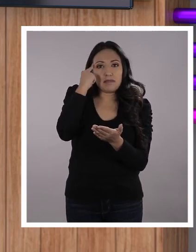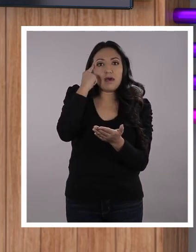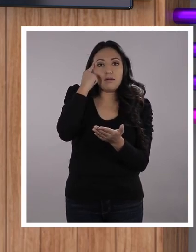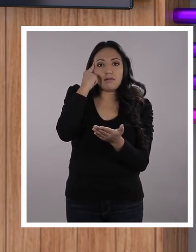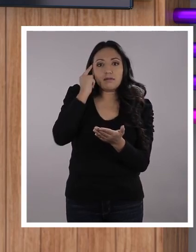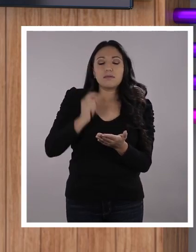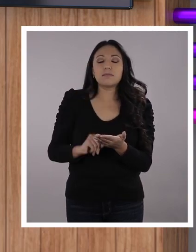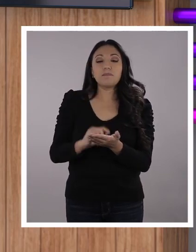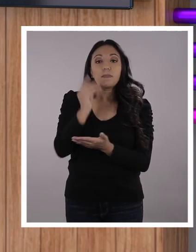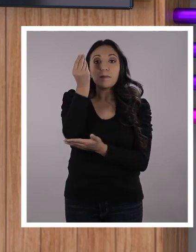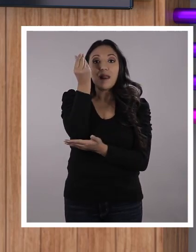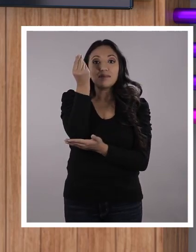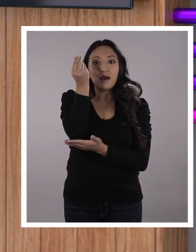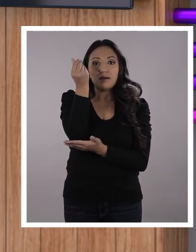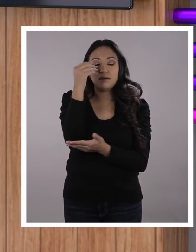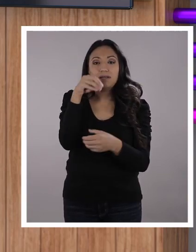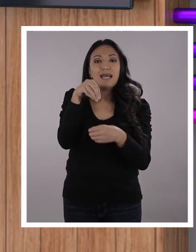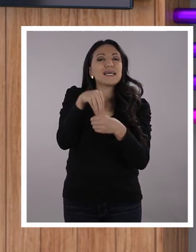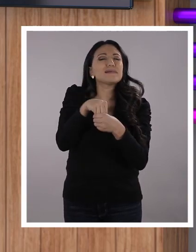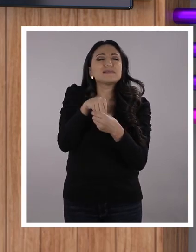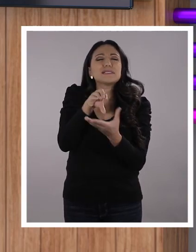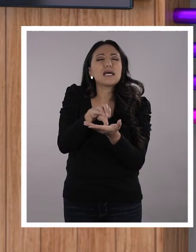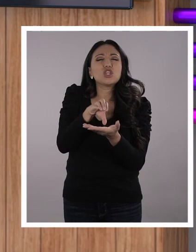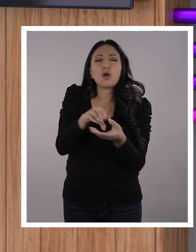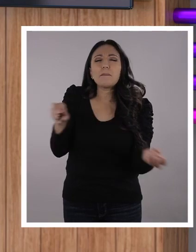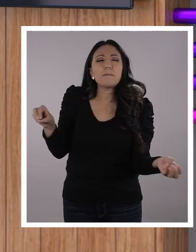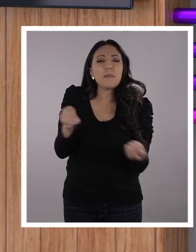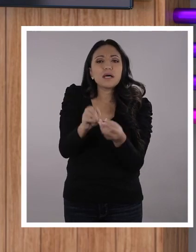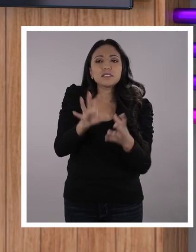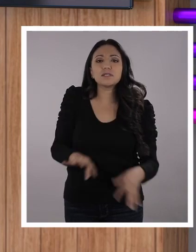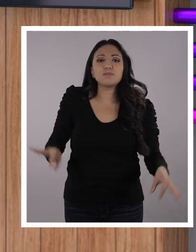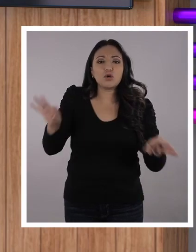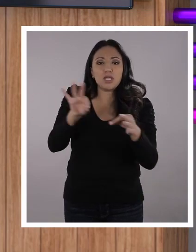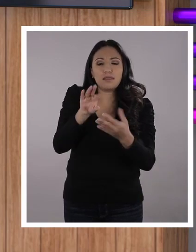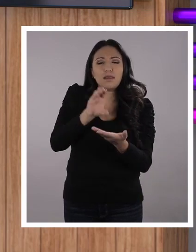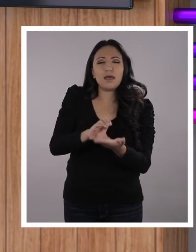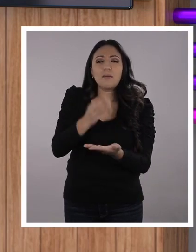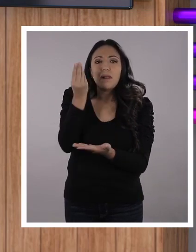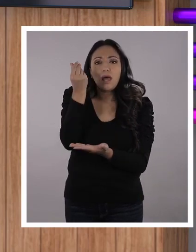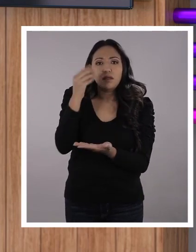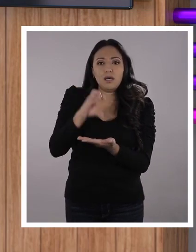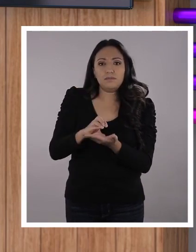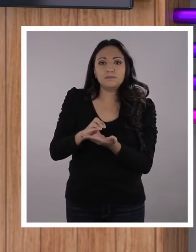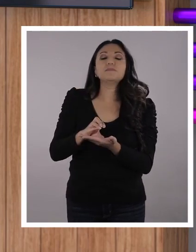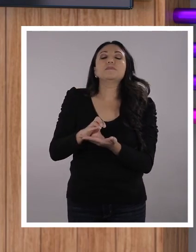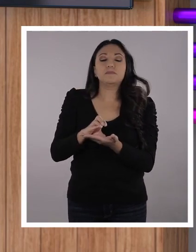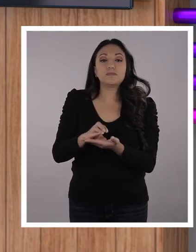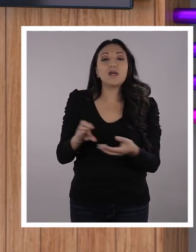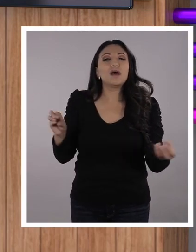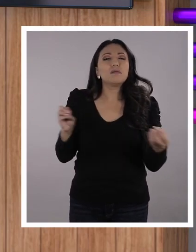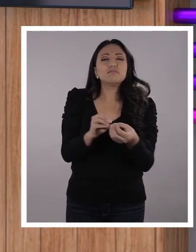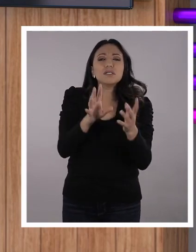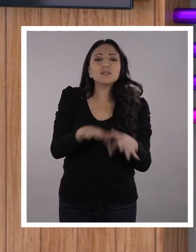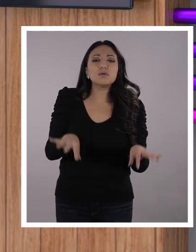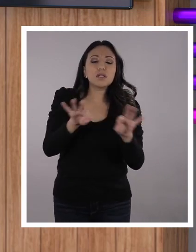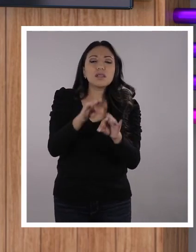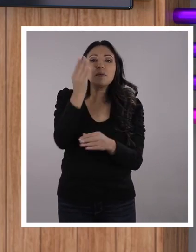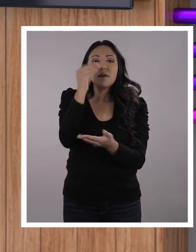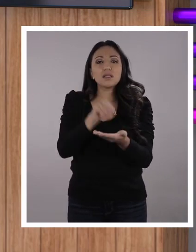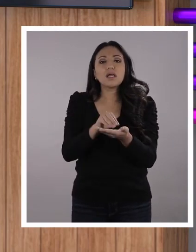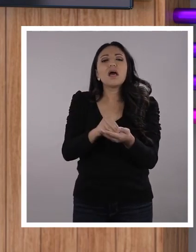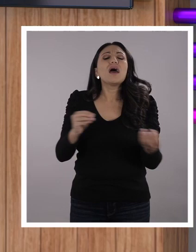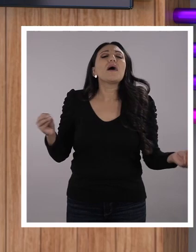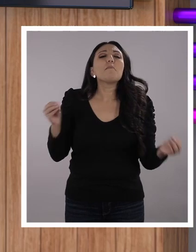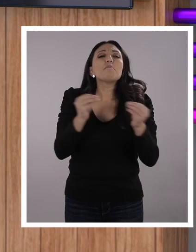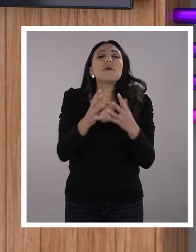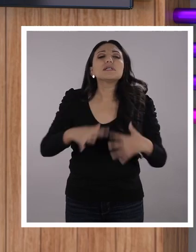análisis. ¿Sí? Ok. Entonces, si el centro de la realidad o de la sociedad es el dinero, ¿qué es lo